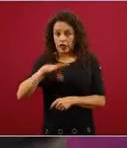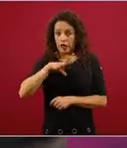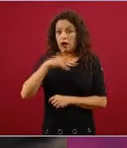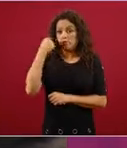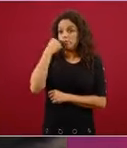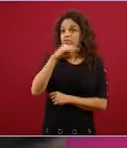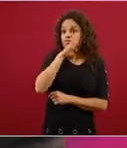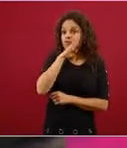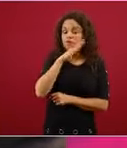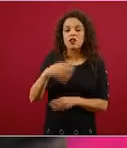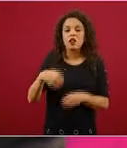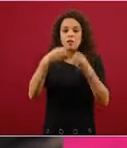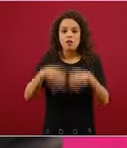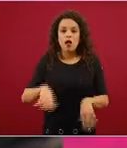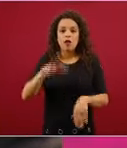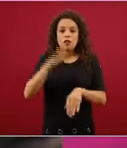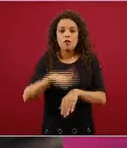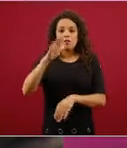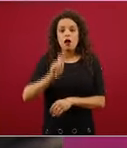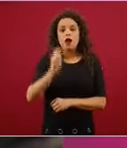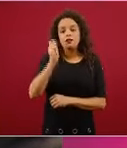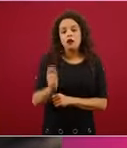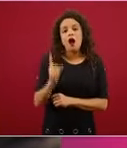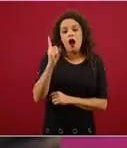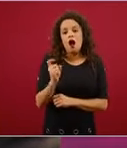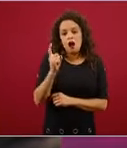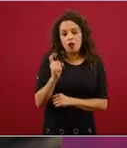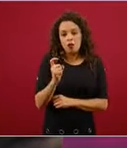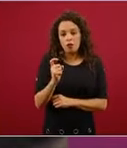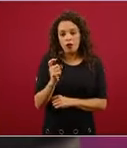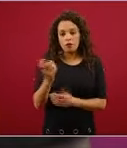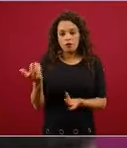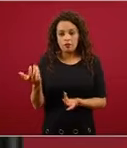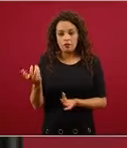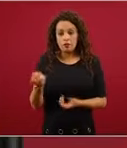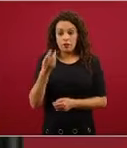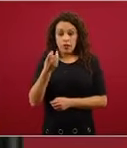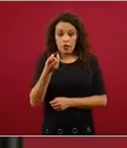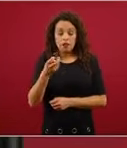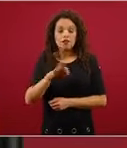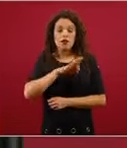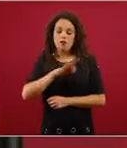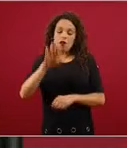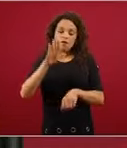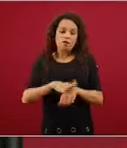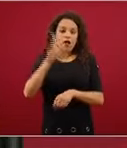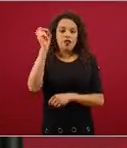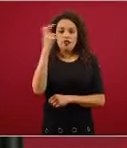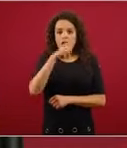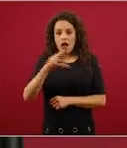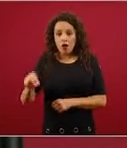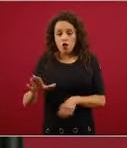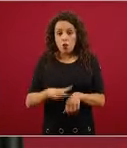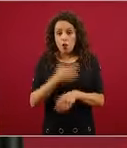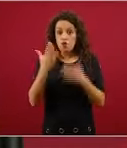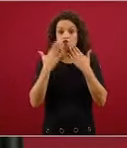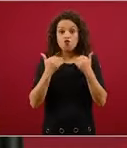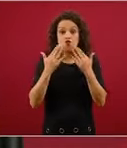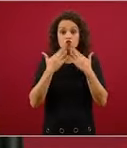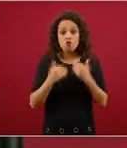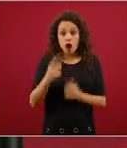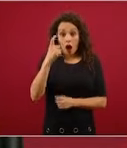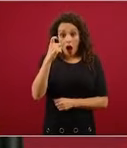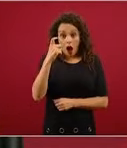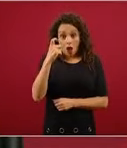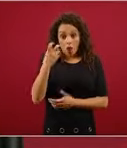una persona adulta mayor, más fácilmente puede tener un deterioro orgánico porque la falta de líquido hace